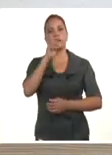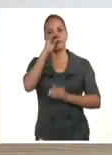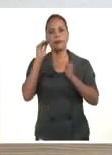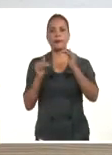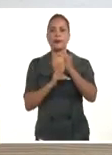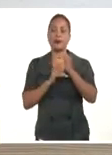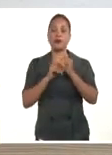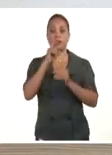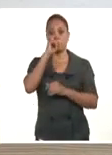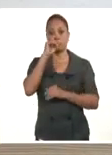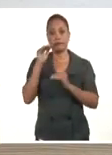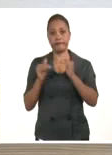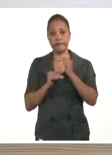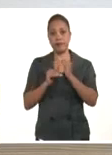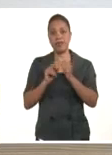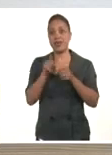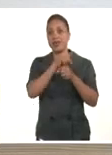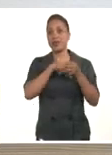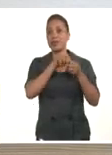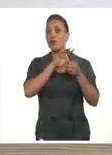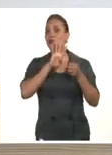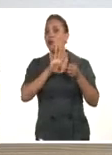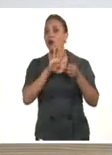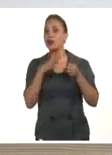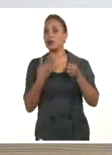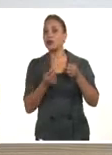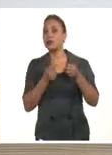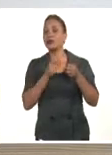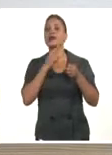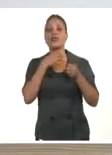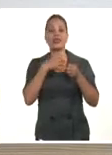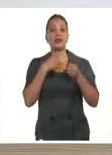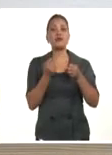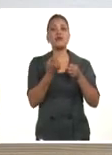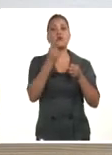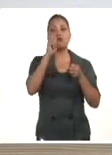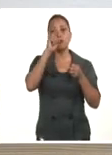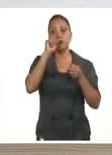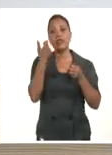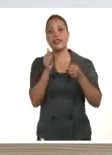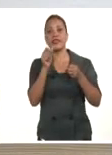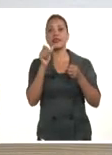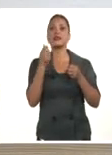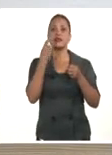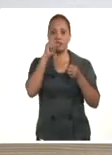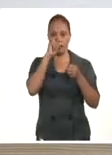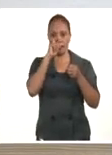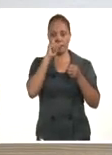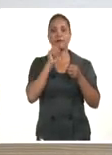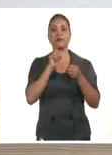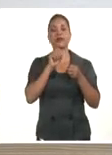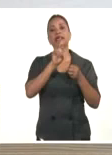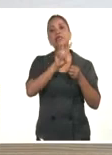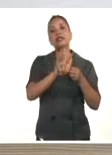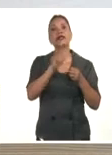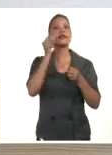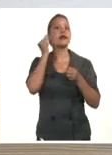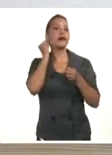edad. Entre los 4 menores de edad tenemos un niño de 10 años y 3